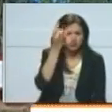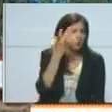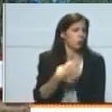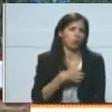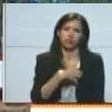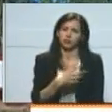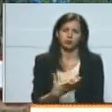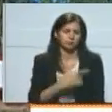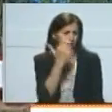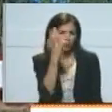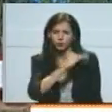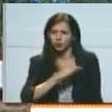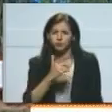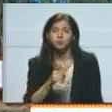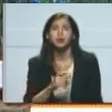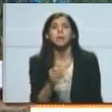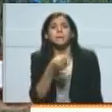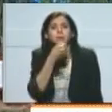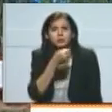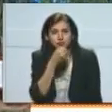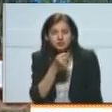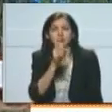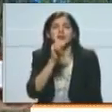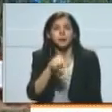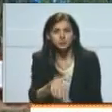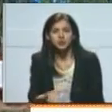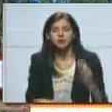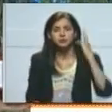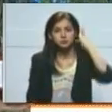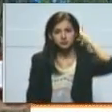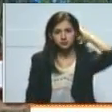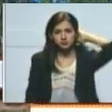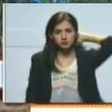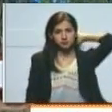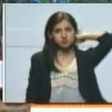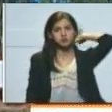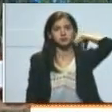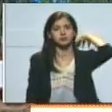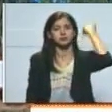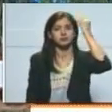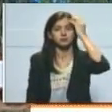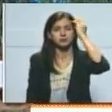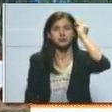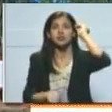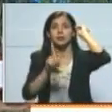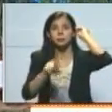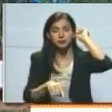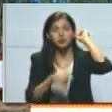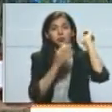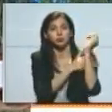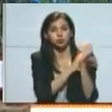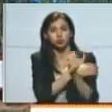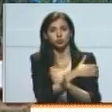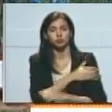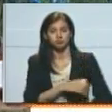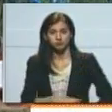Desvergonzados. Hasta periodistas a ultranza opositores que escribieron